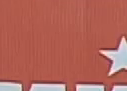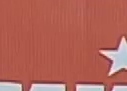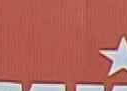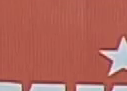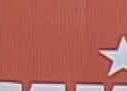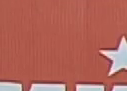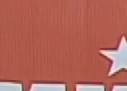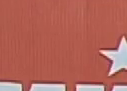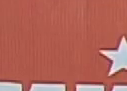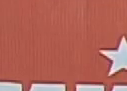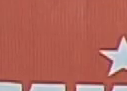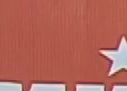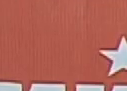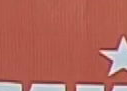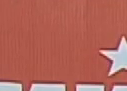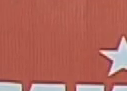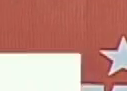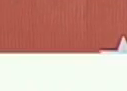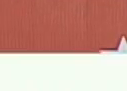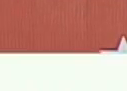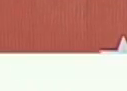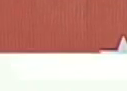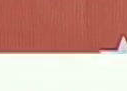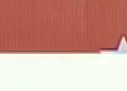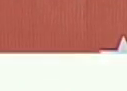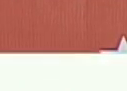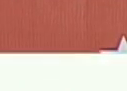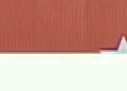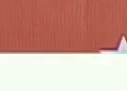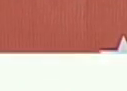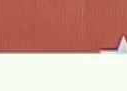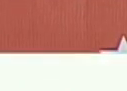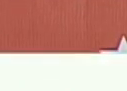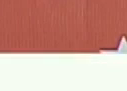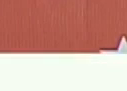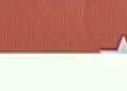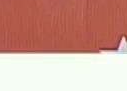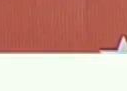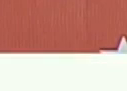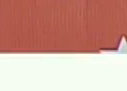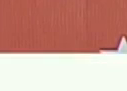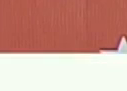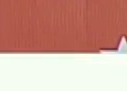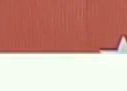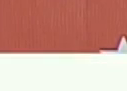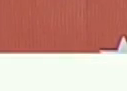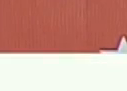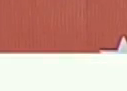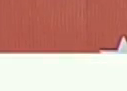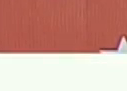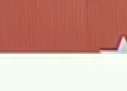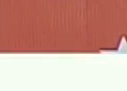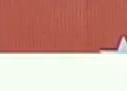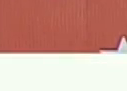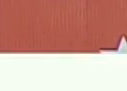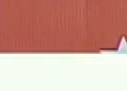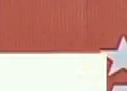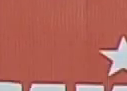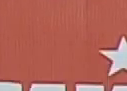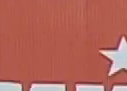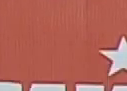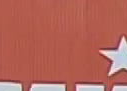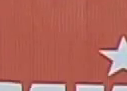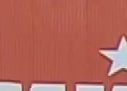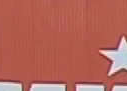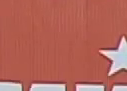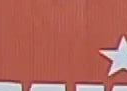Bien, muchísimas gracias por el contacto a esta hora. En efecto, lo establecemos desde el Poliedro de Caracas, y es que cada lunes la Dirección Nacional del Partido Socialista Unido